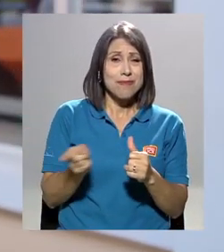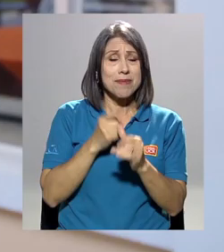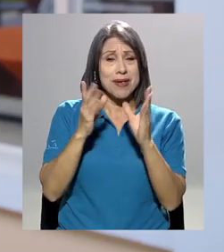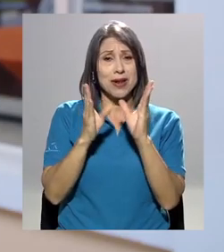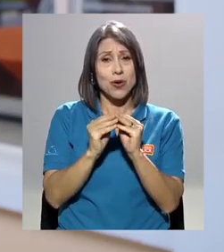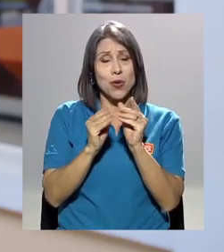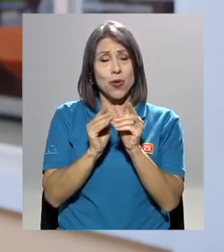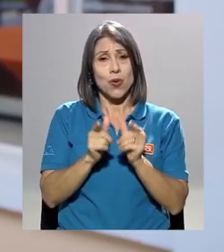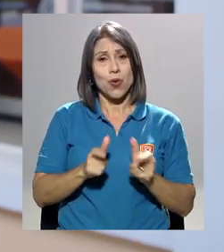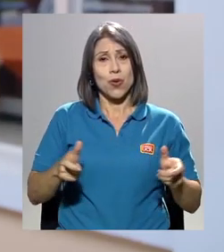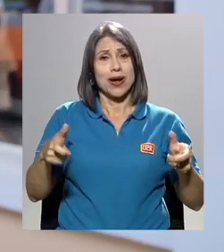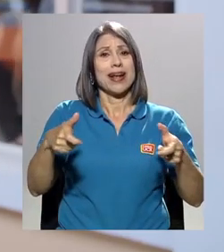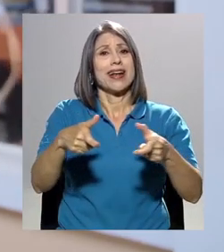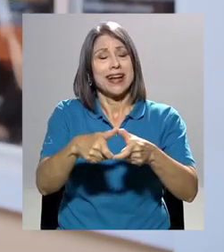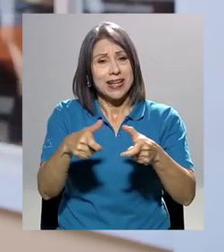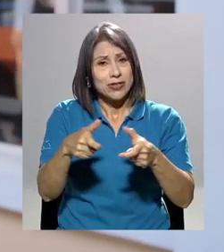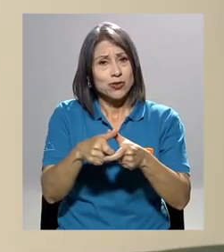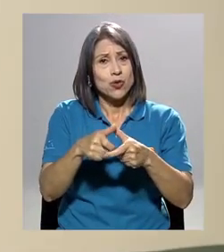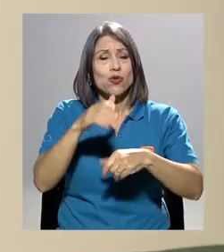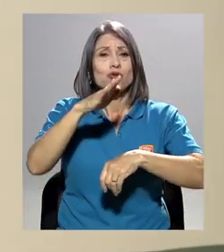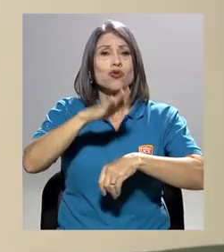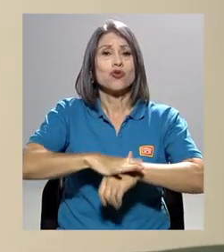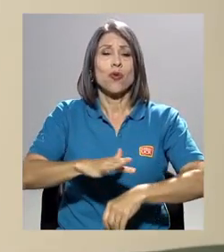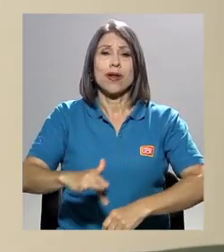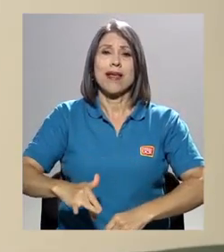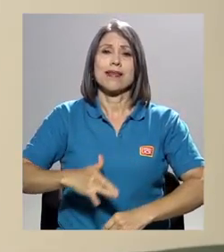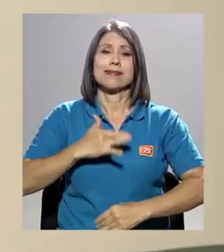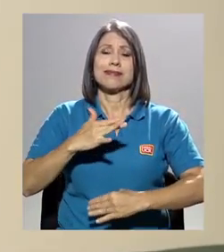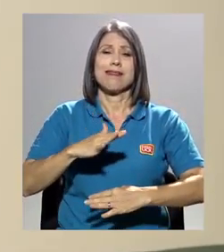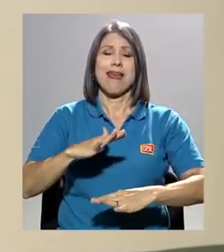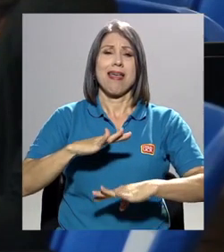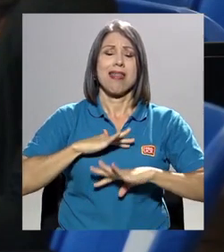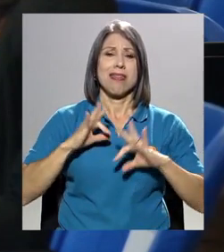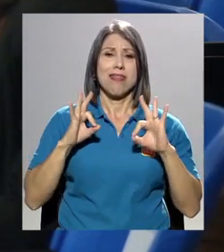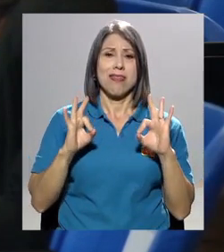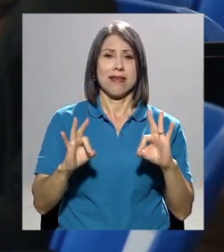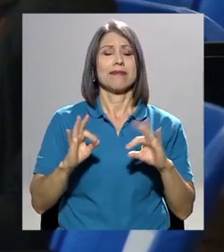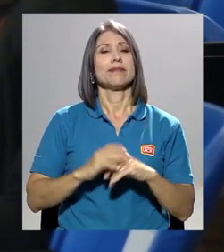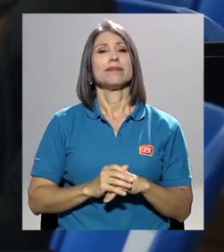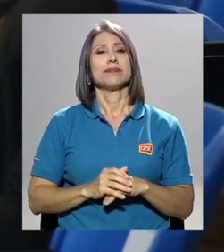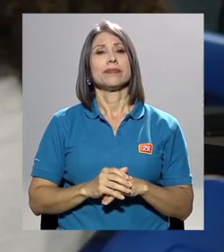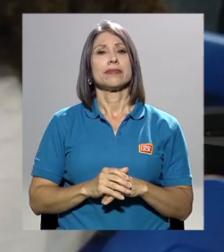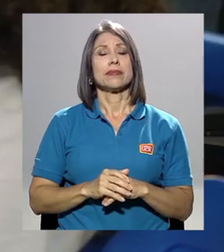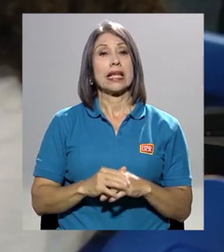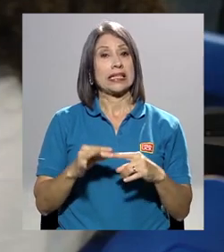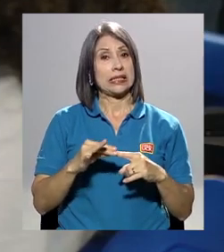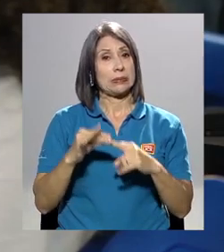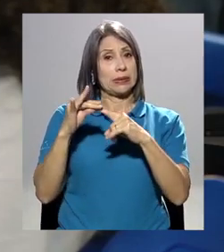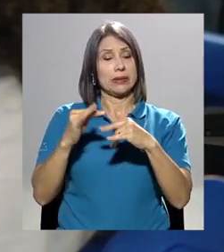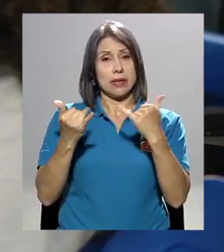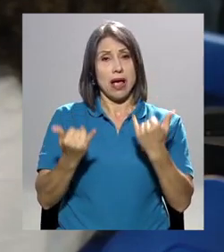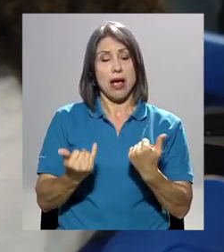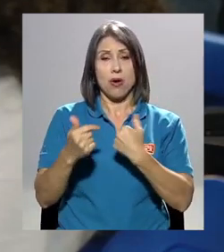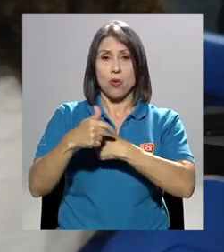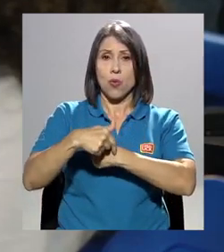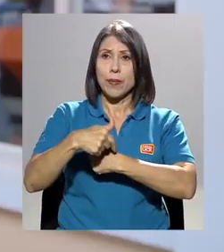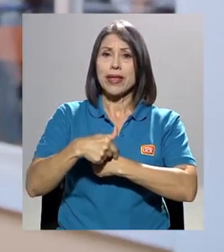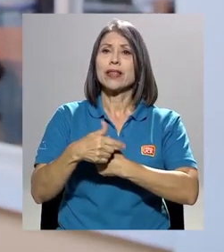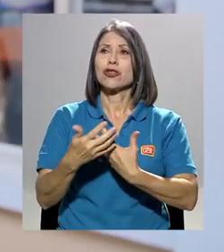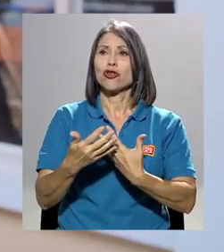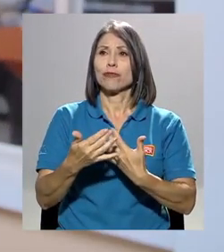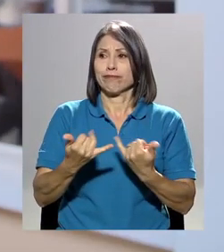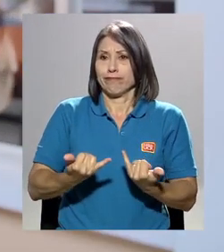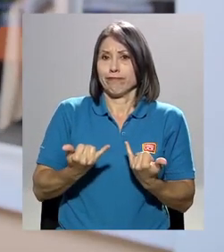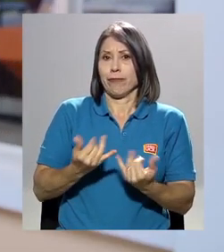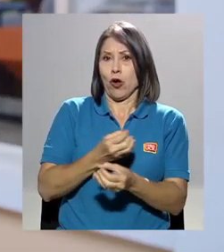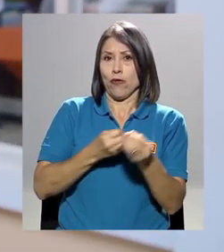muchos en relación al bienestar. Máxime que estamos en un momento como Oficina